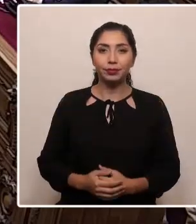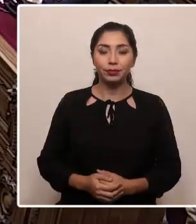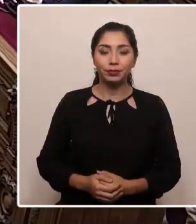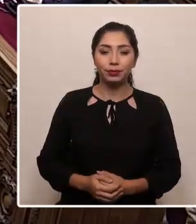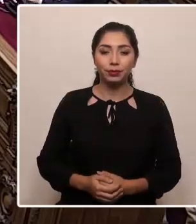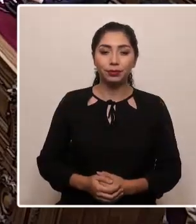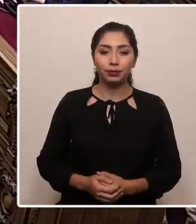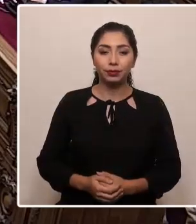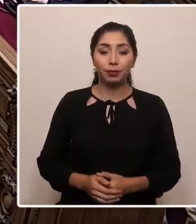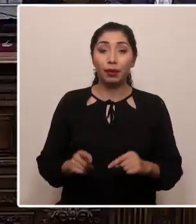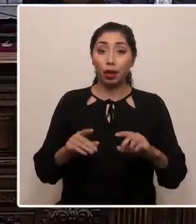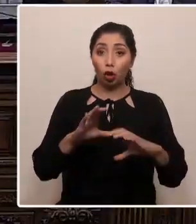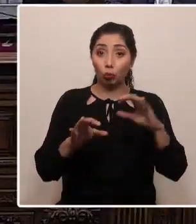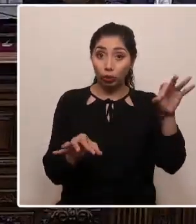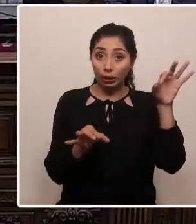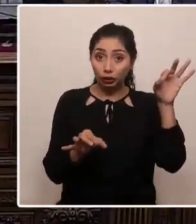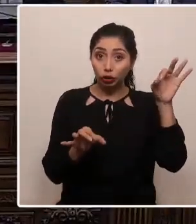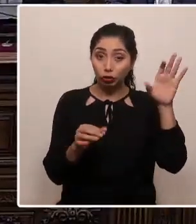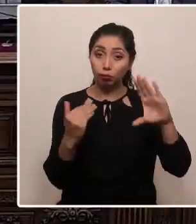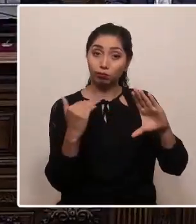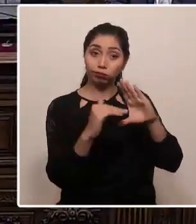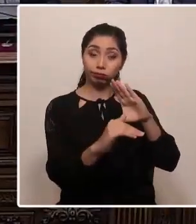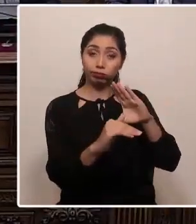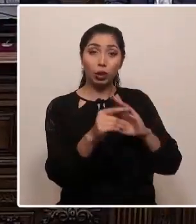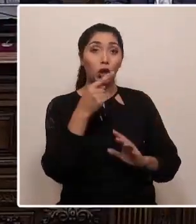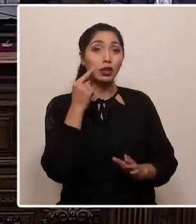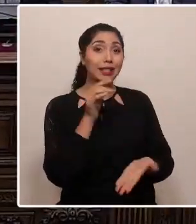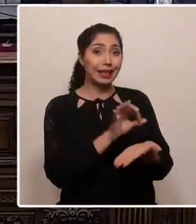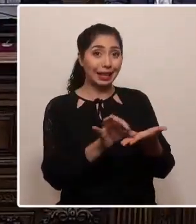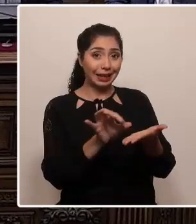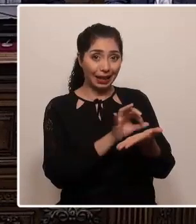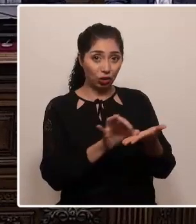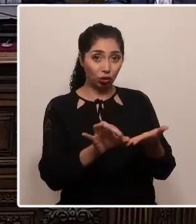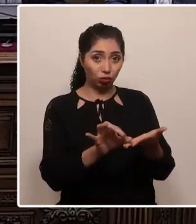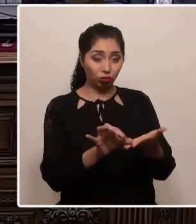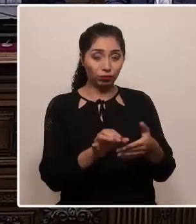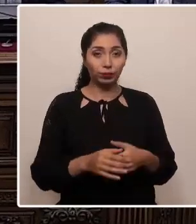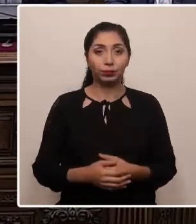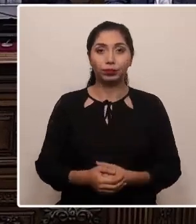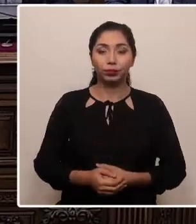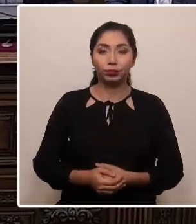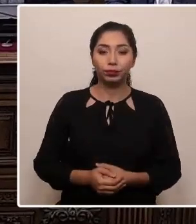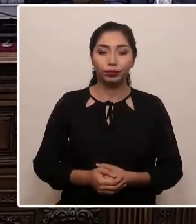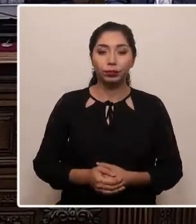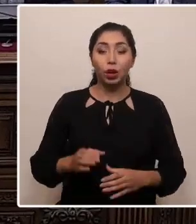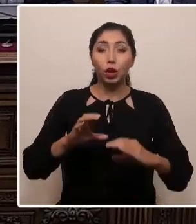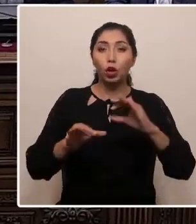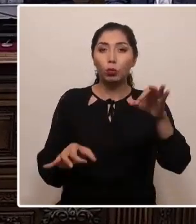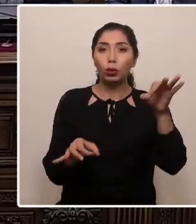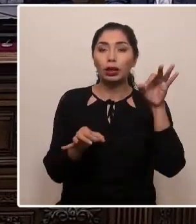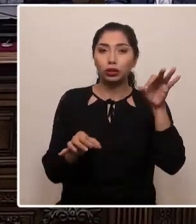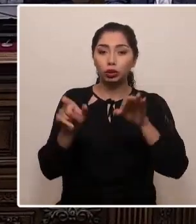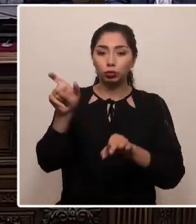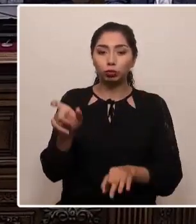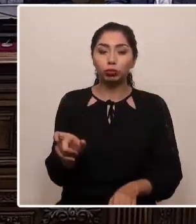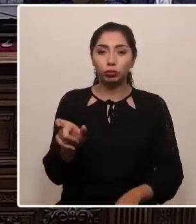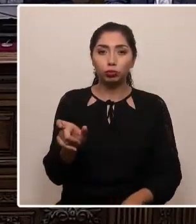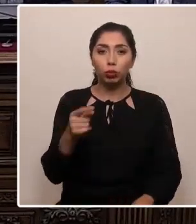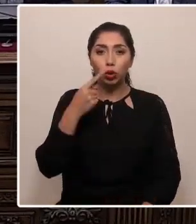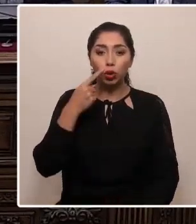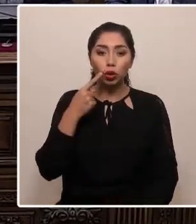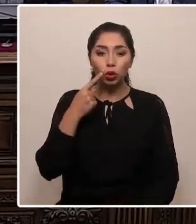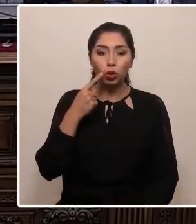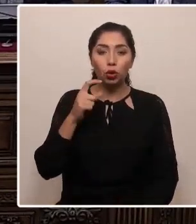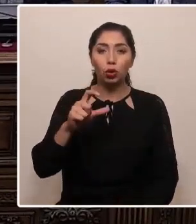Esta comunicación pasa al secretario para informe. Comunicación del convencional constituyente señor